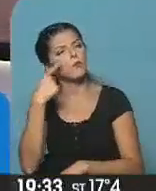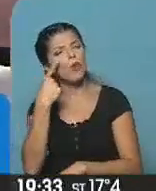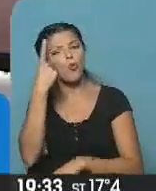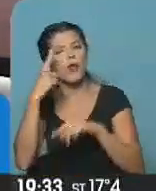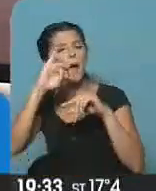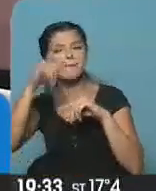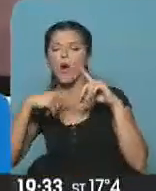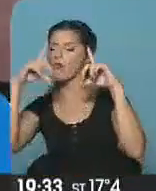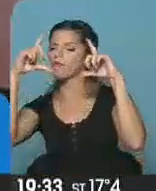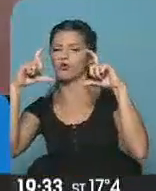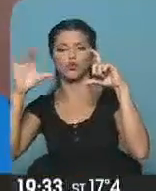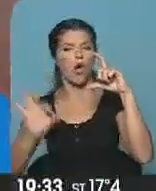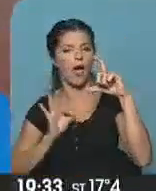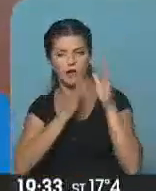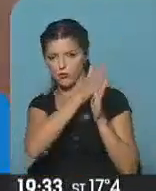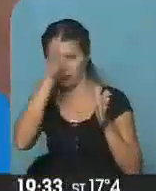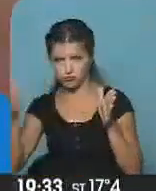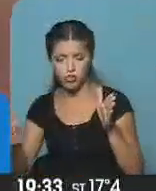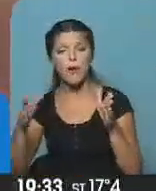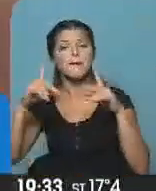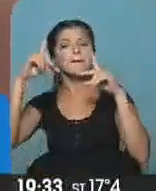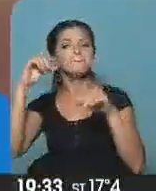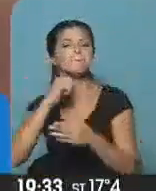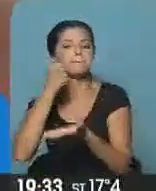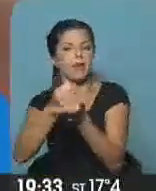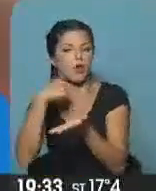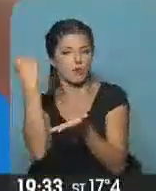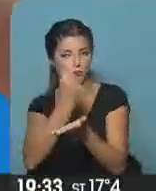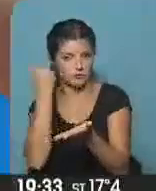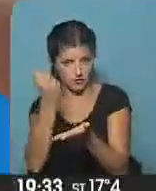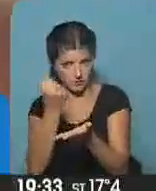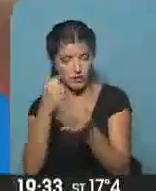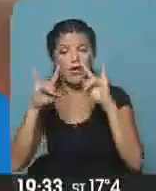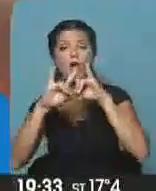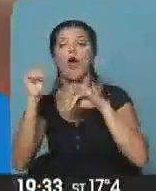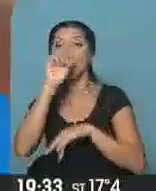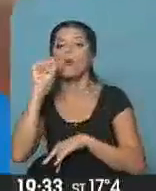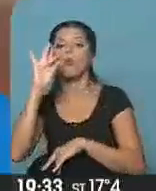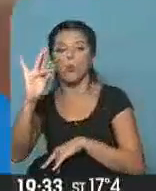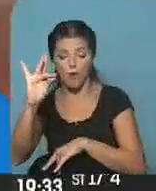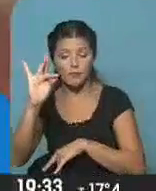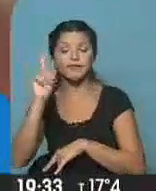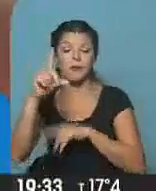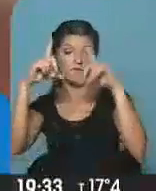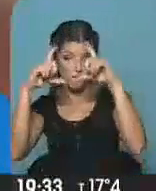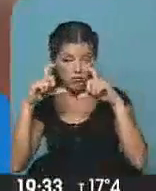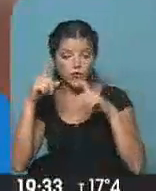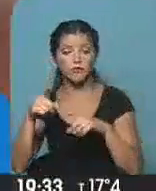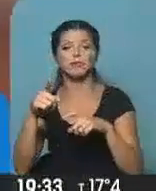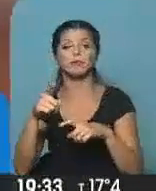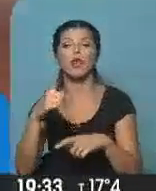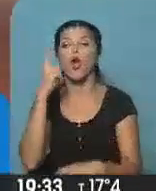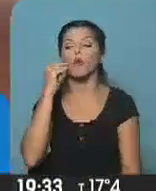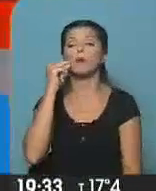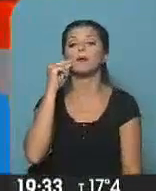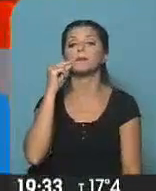mejor foto del año ganó un importante premio que es el world press photo un fotógrafo venezolano pero trabaja para la france presse